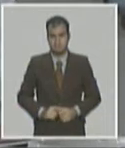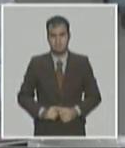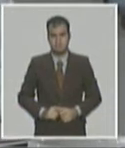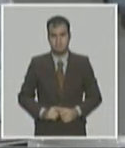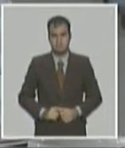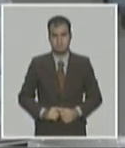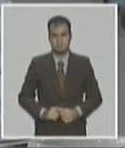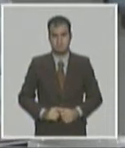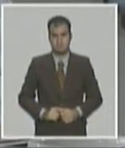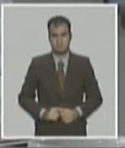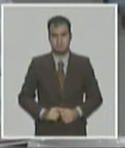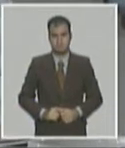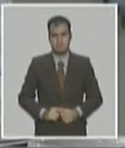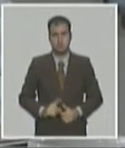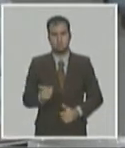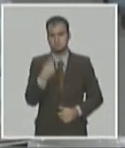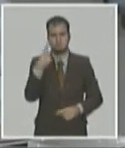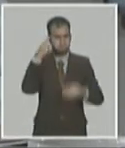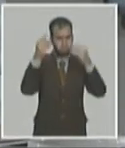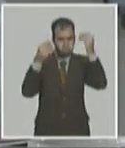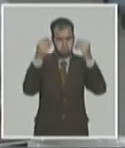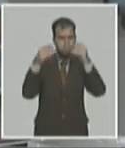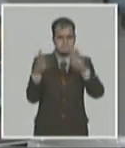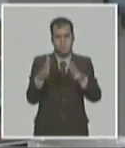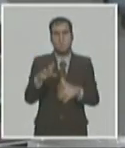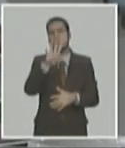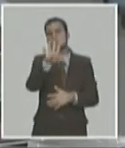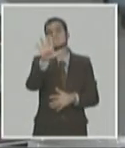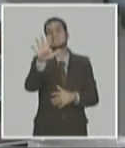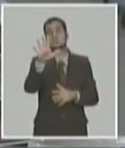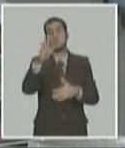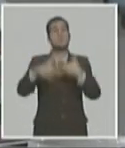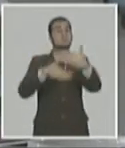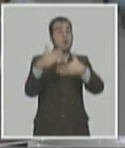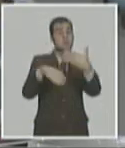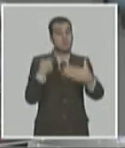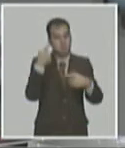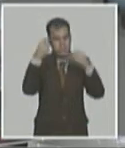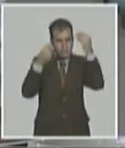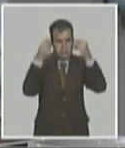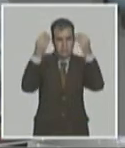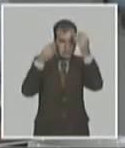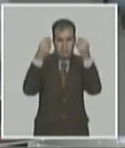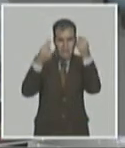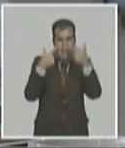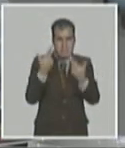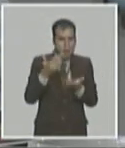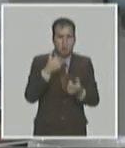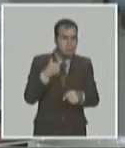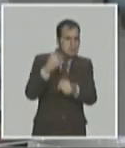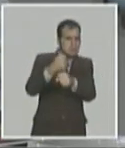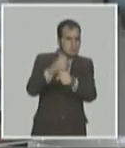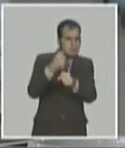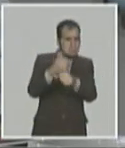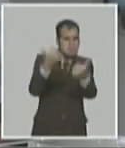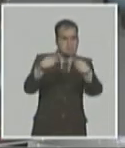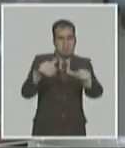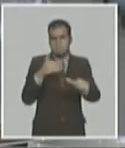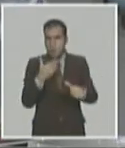estamos evaluando entre 4 y 5 temas. Y no es solamente la evaluación de su implementación, es también que estamos definiendo